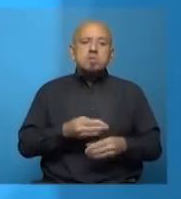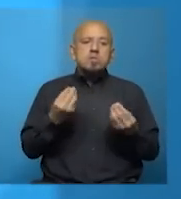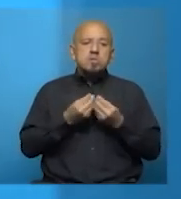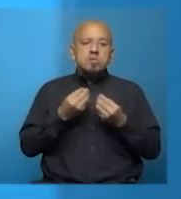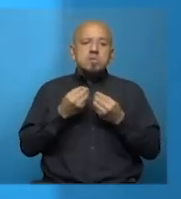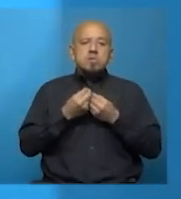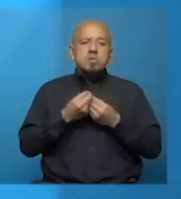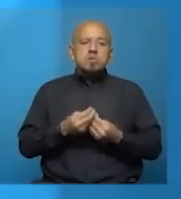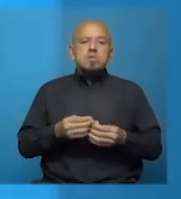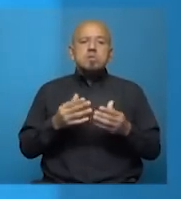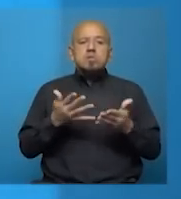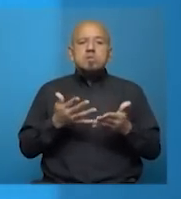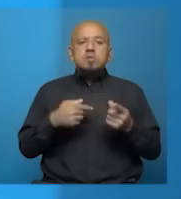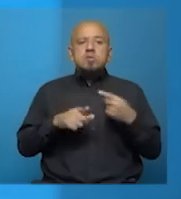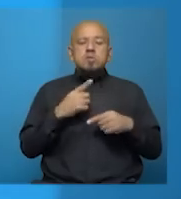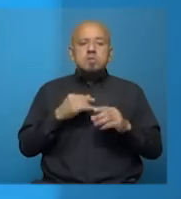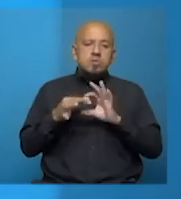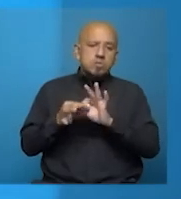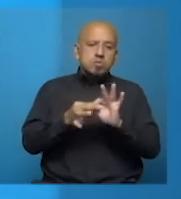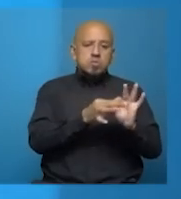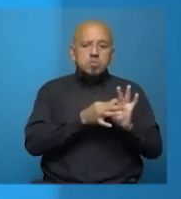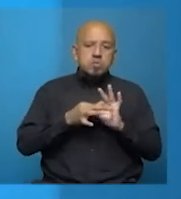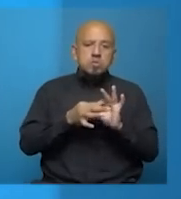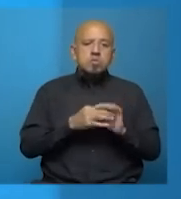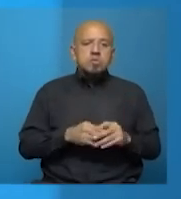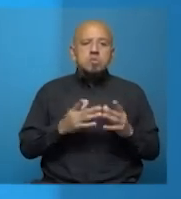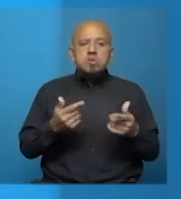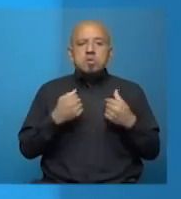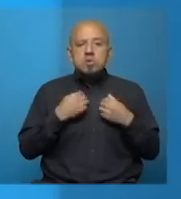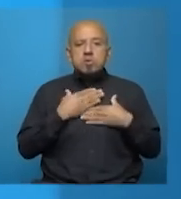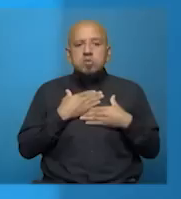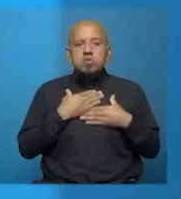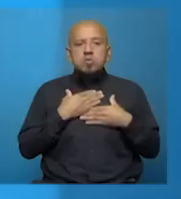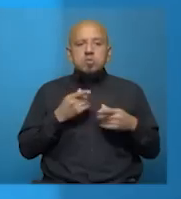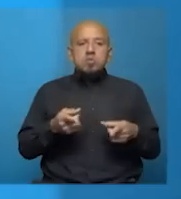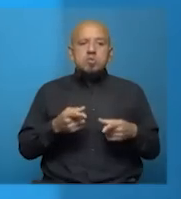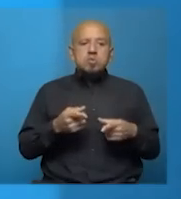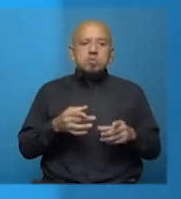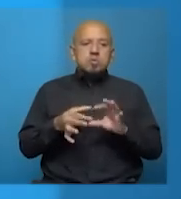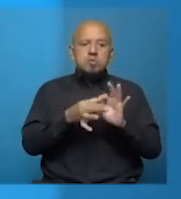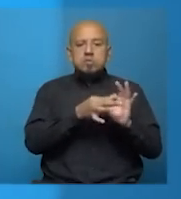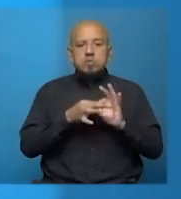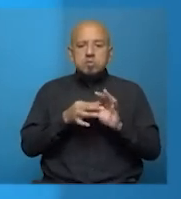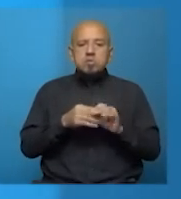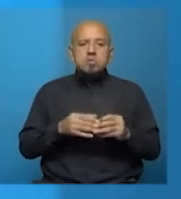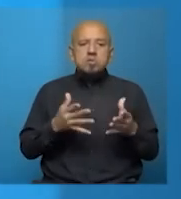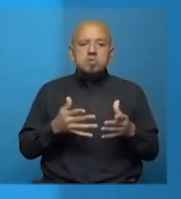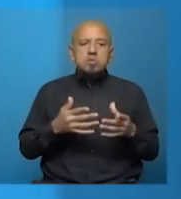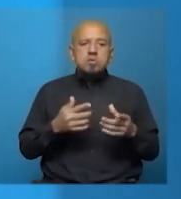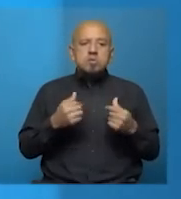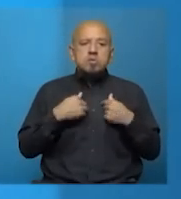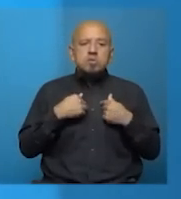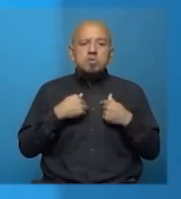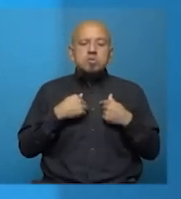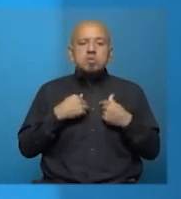con altísimos niveles de unidad, que para nosotros esa unidad en la diversidad es parte de nuestra